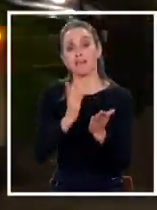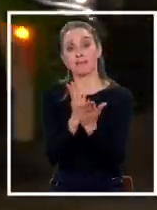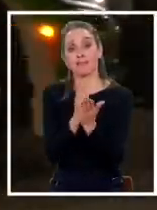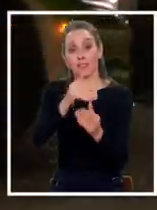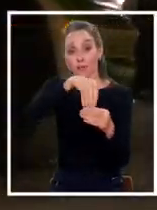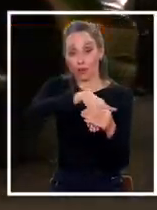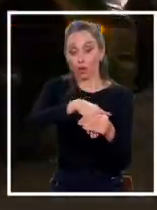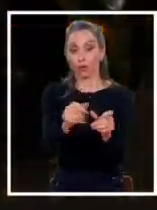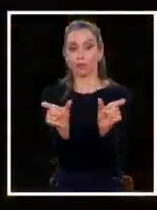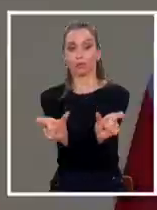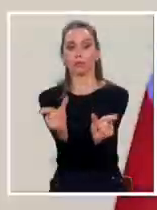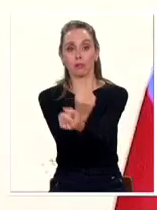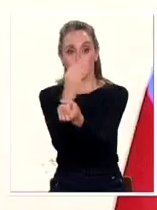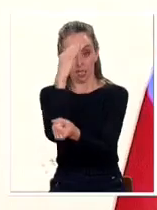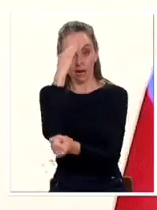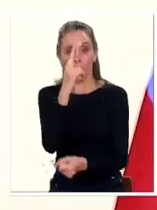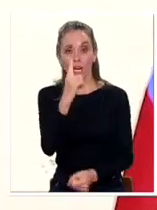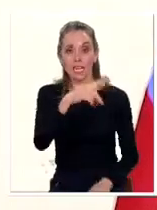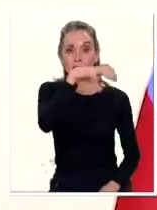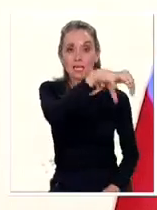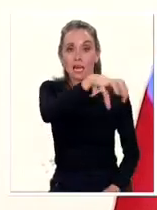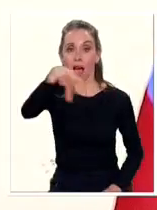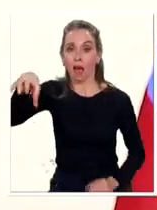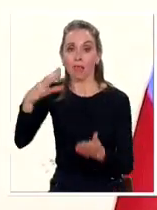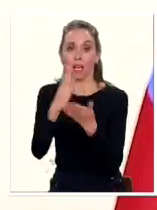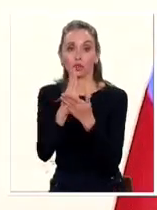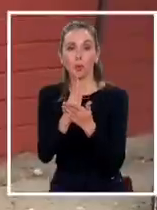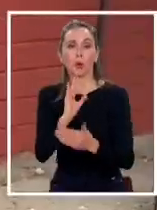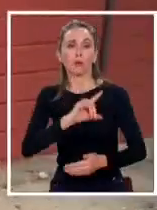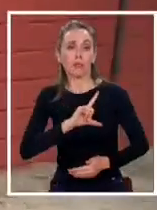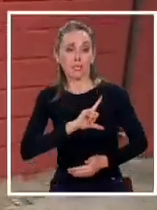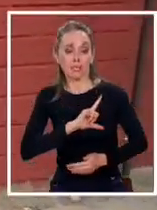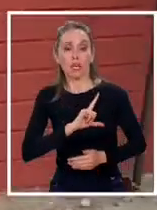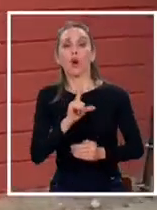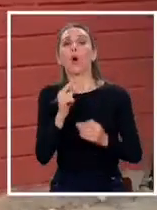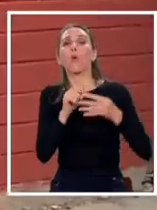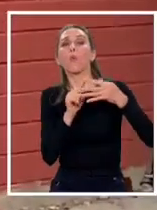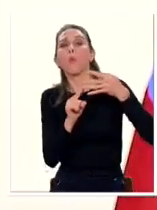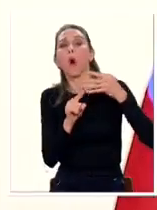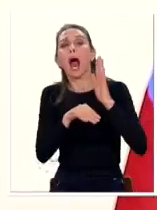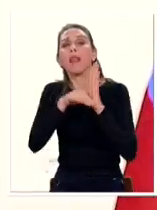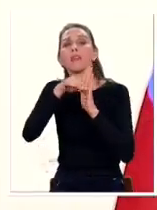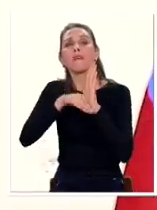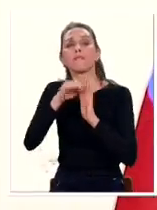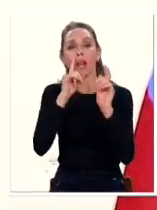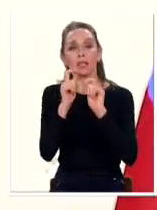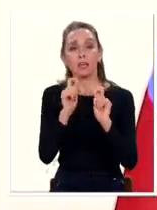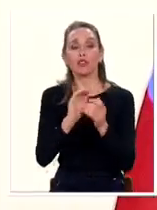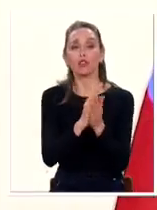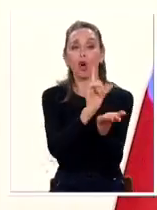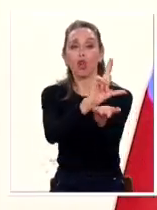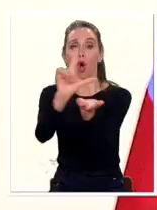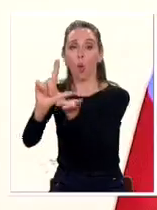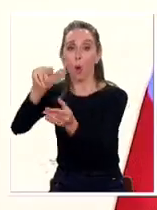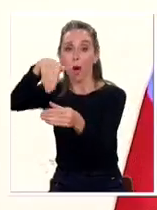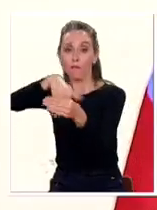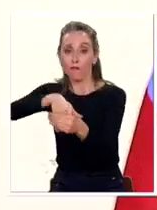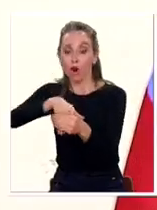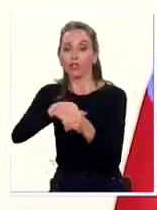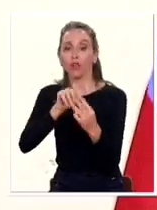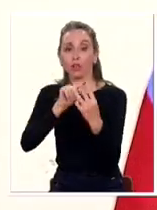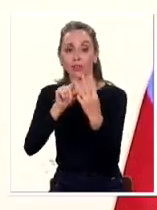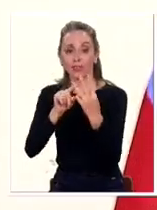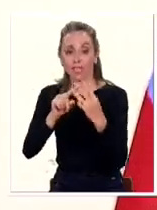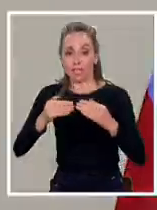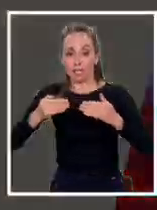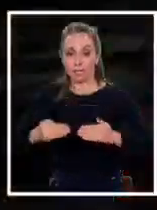carabineros. Cada establecimiento ha sido categorizado por nivel de riesgo. Todos los locales de votación tienen 3